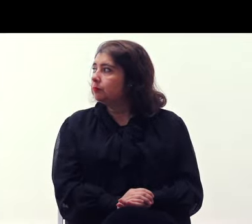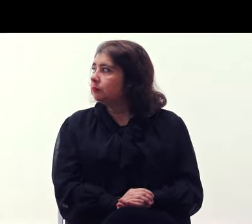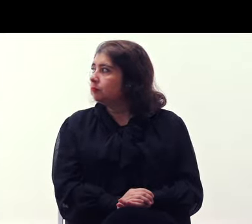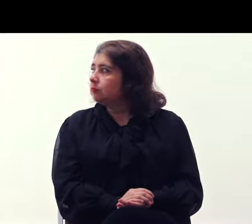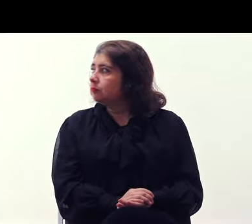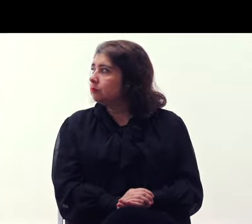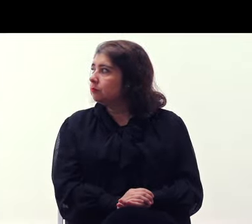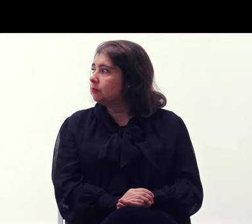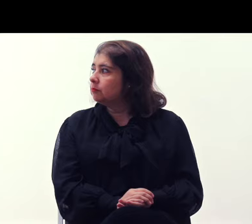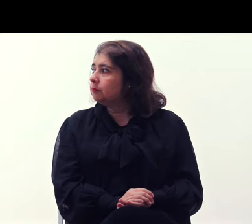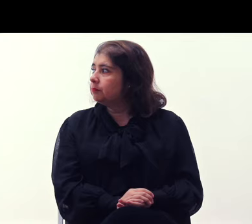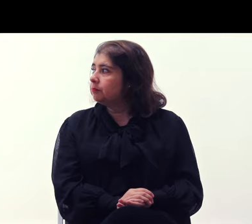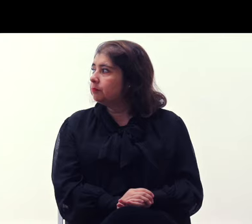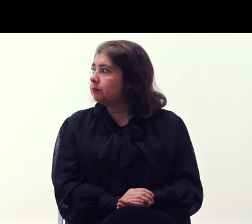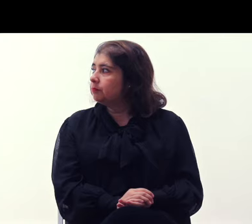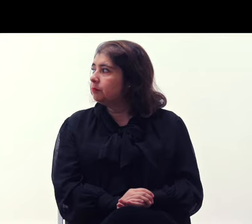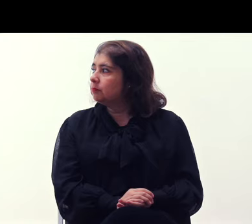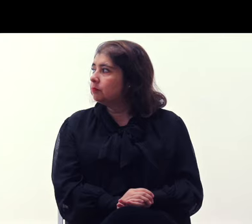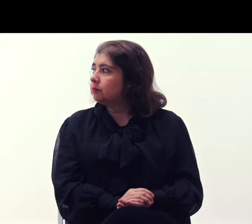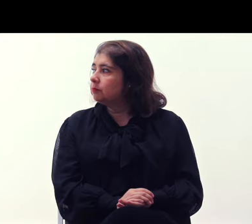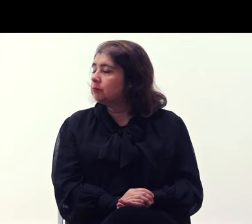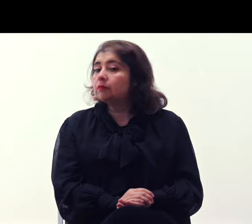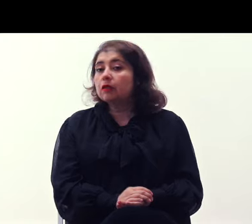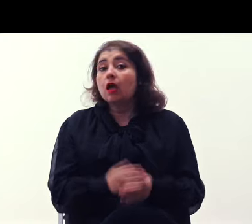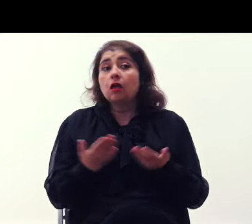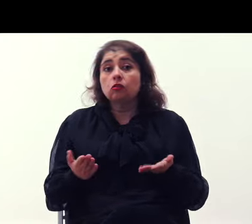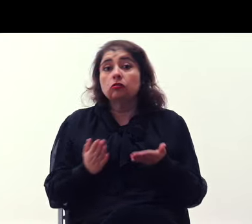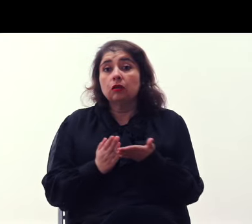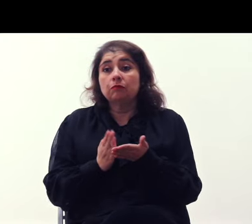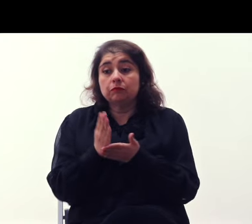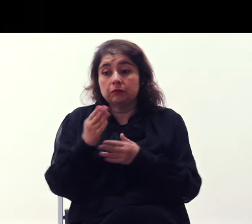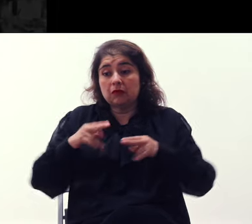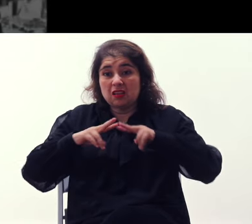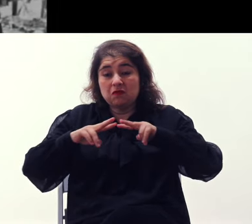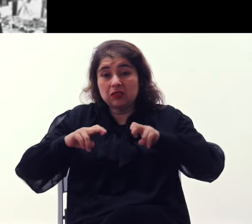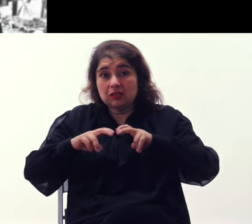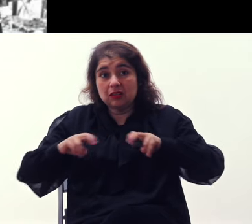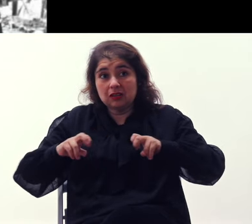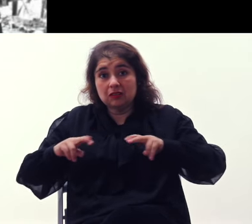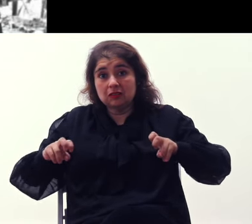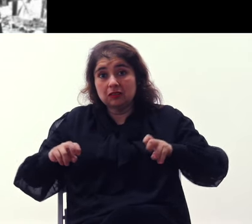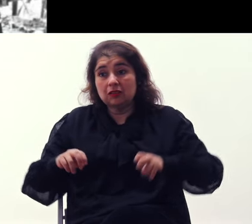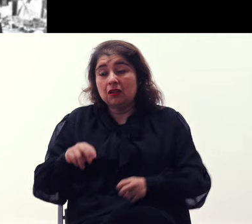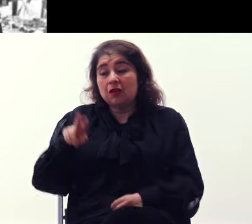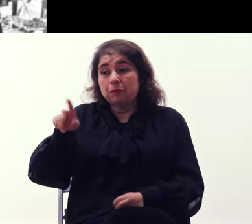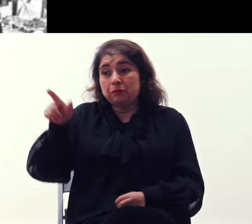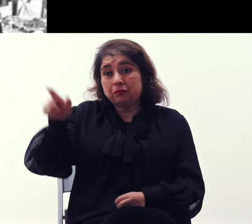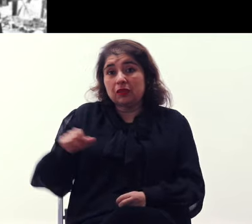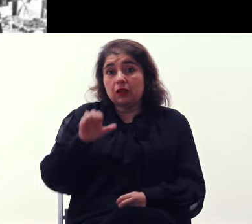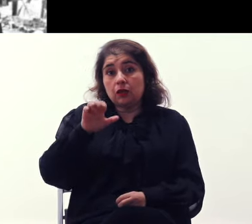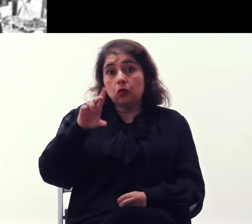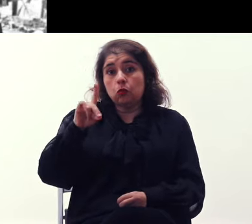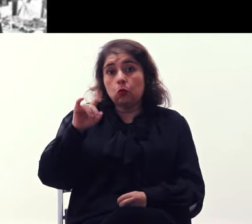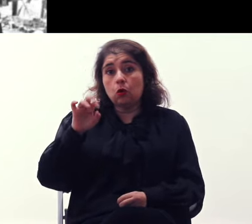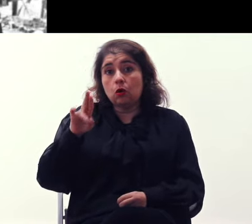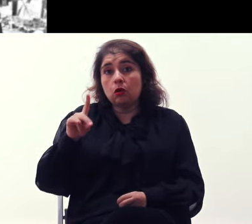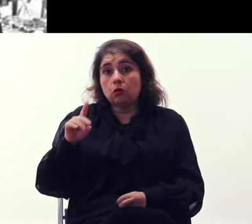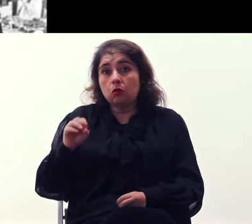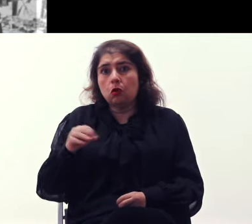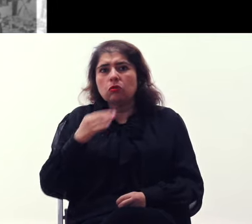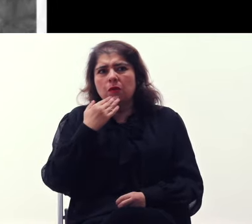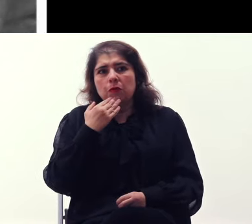eso, a partir de mi investigación sobre